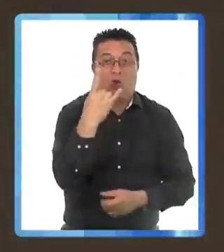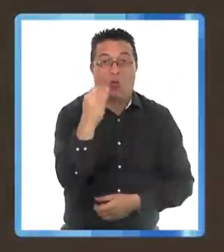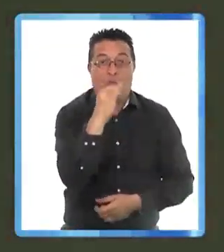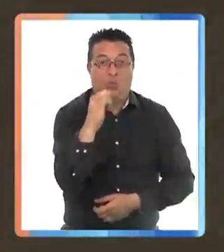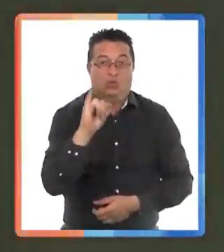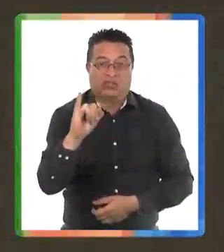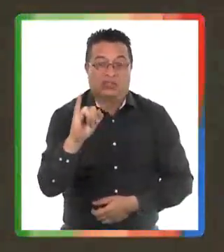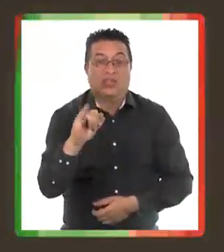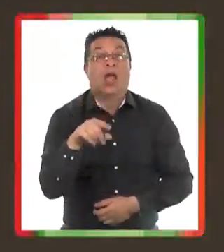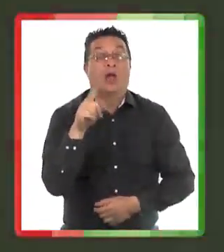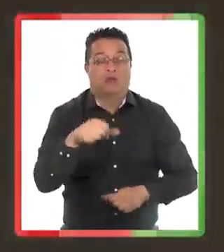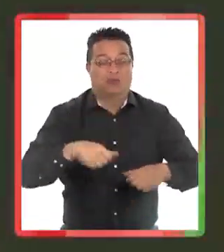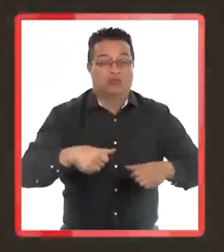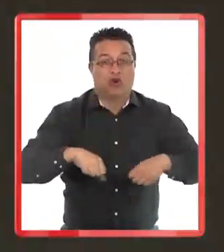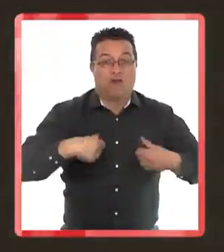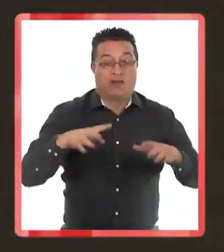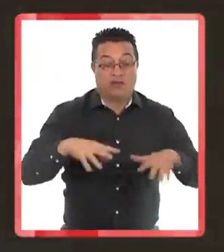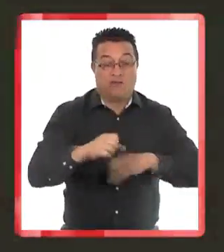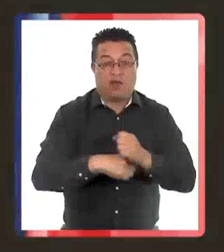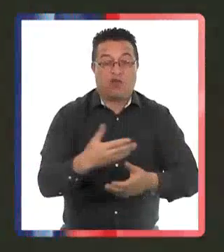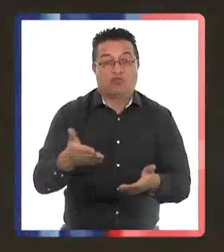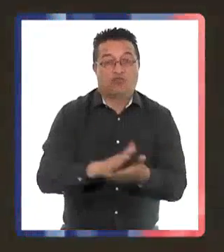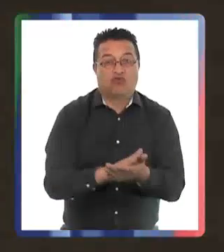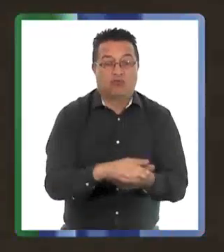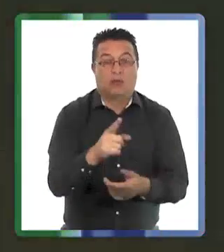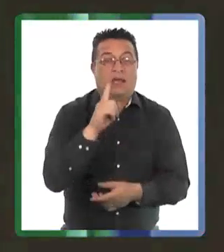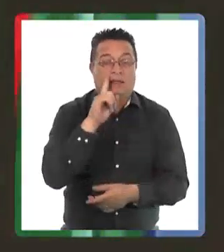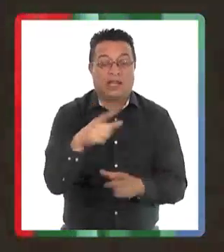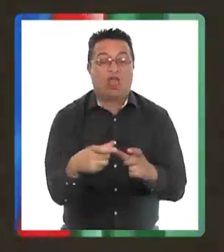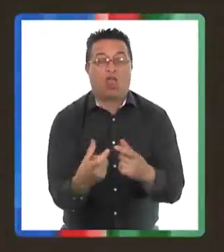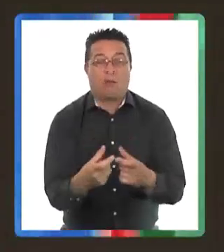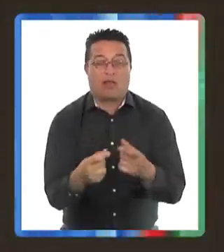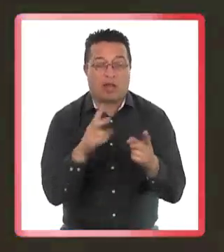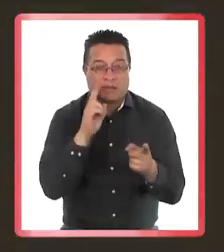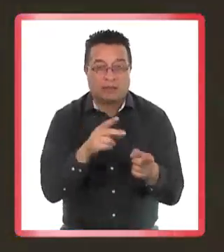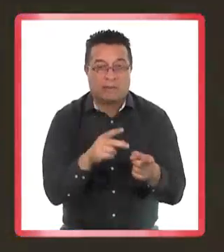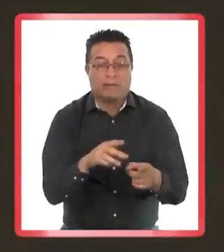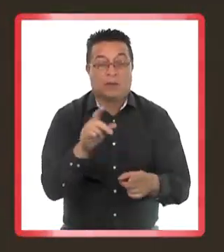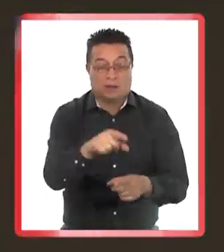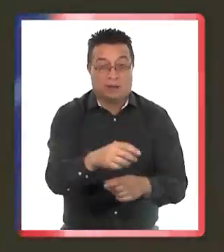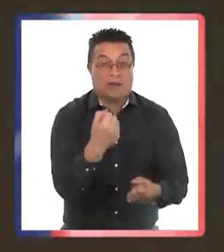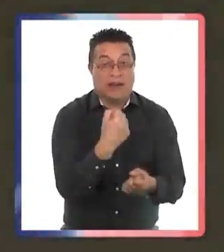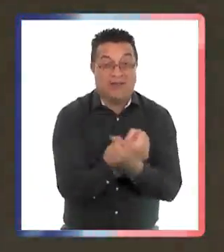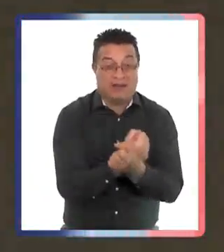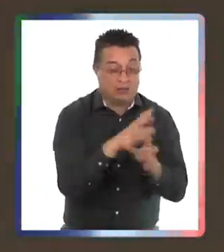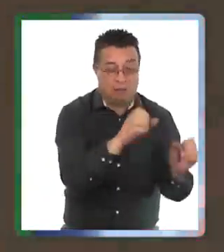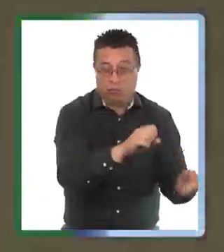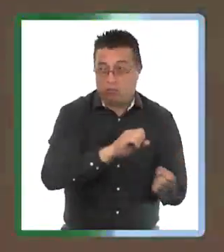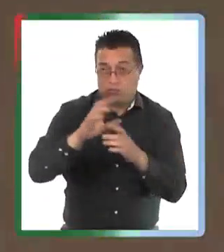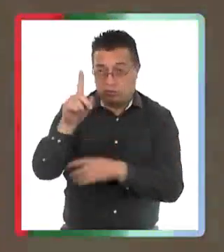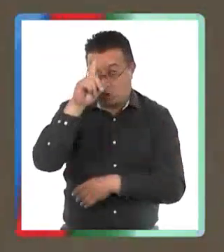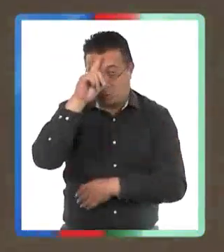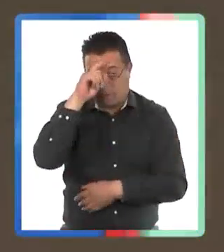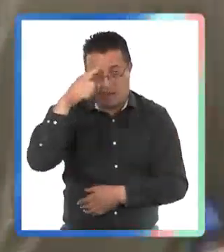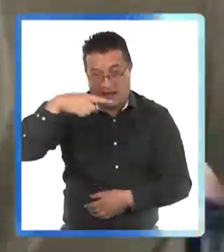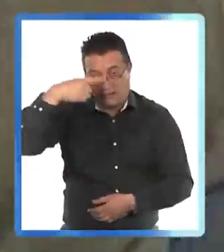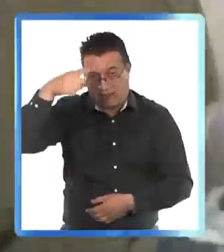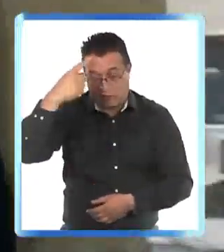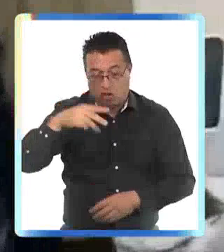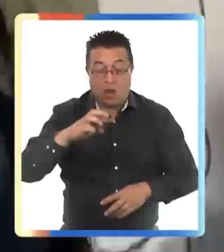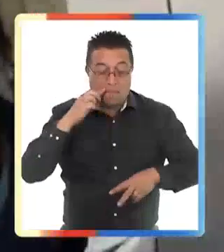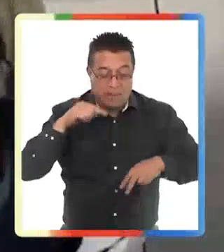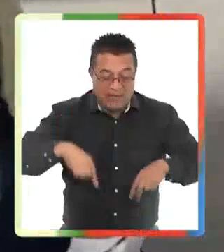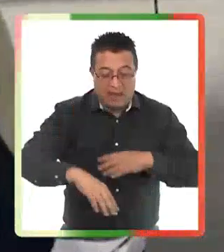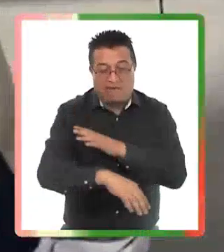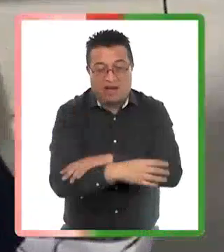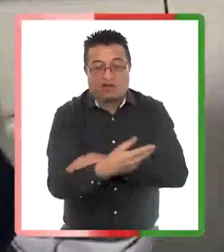una subametralladora UCI y dio muerte a un joven de 19 años que conducía sin documentos. El uniformado fue llevado de urgencia al